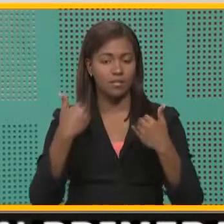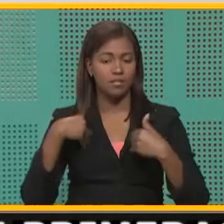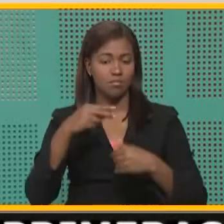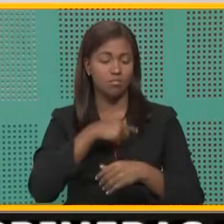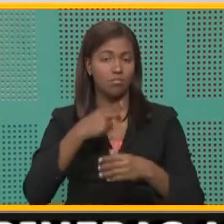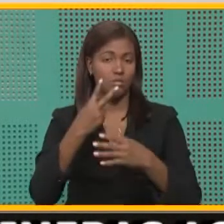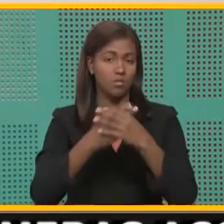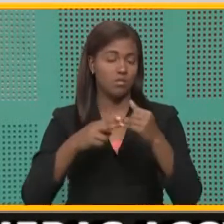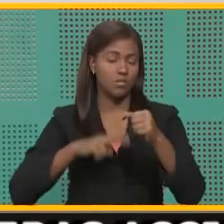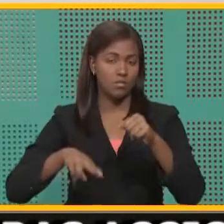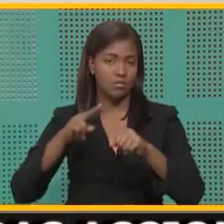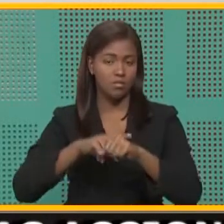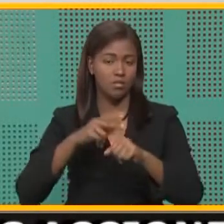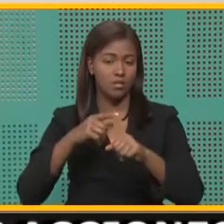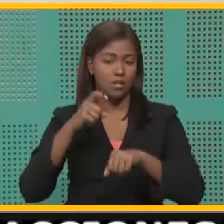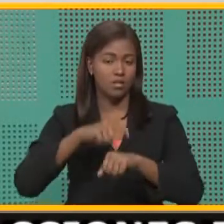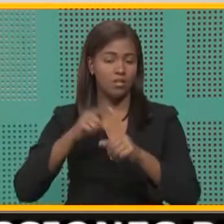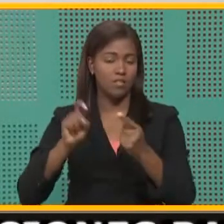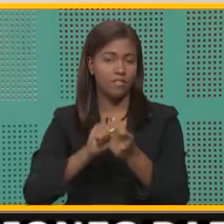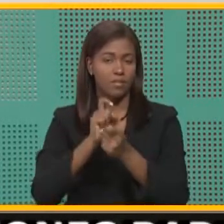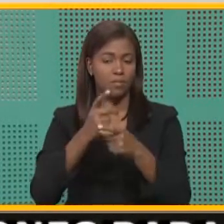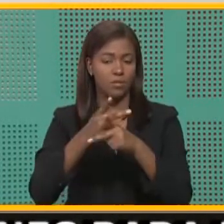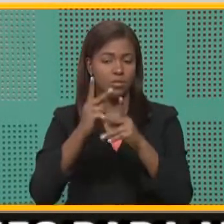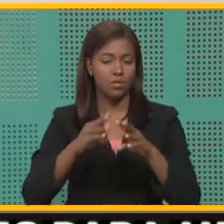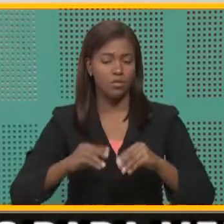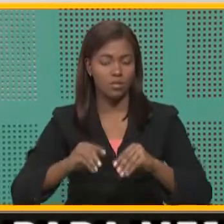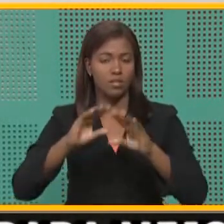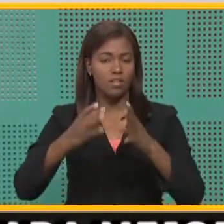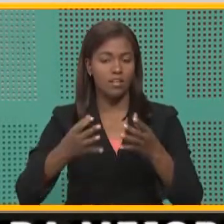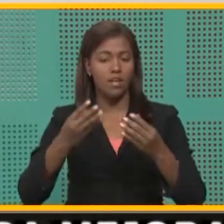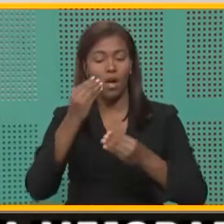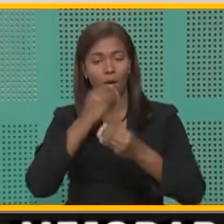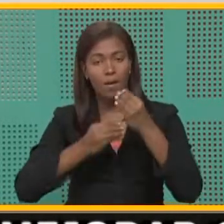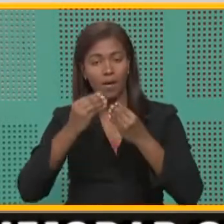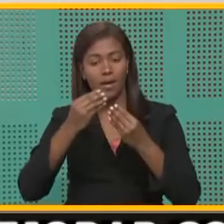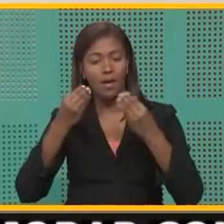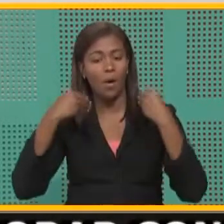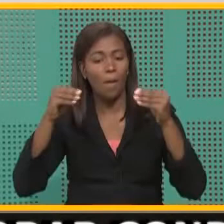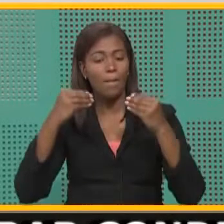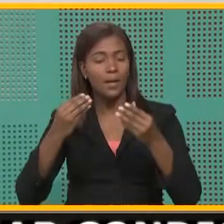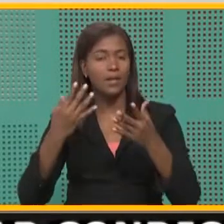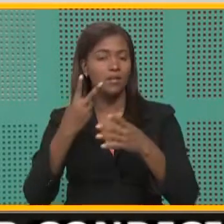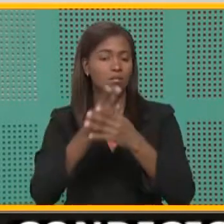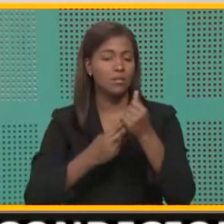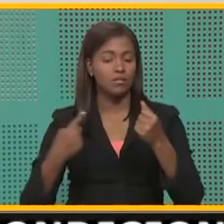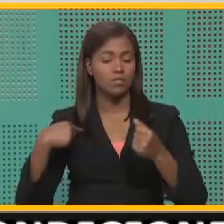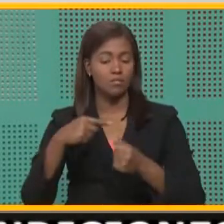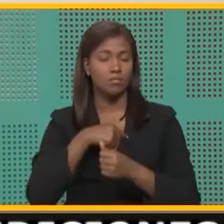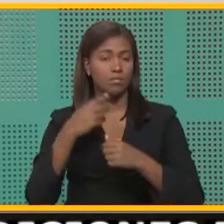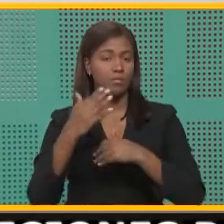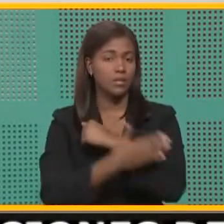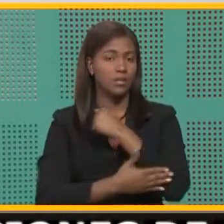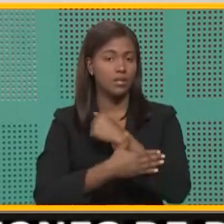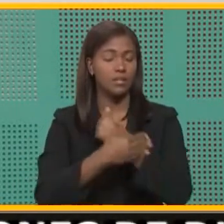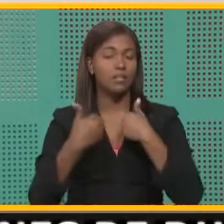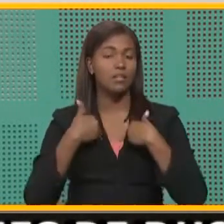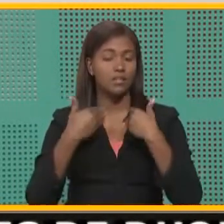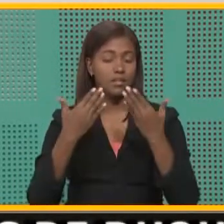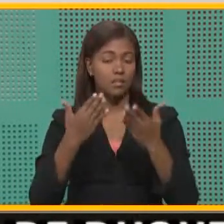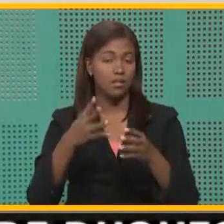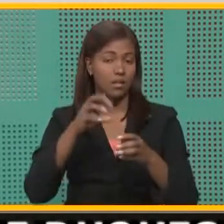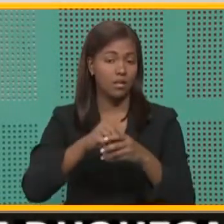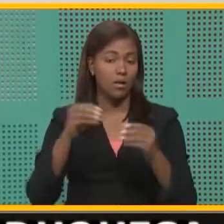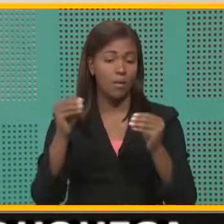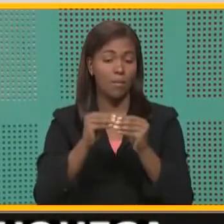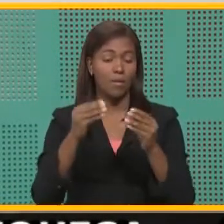naciones. En el caso específico de los productos agrícolas y alimenticios, el comercio bilateral entre nuestros dos países está en auge, con un monto